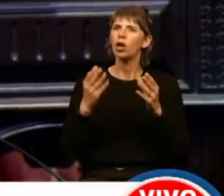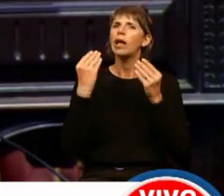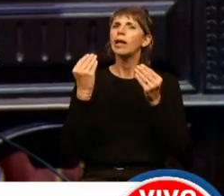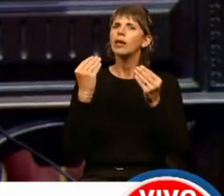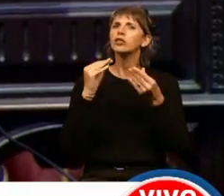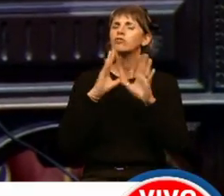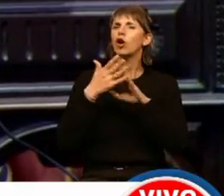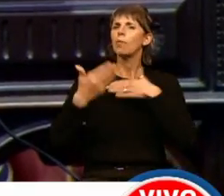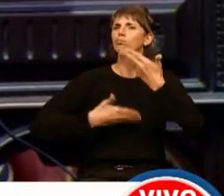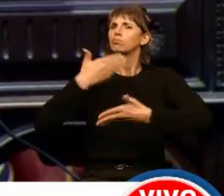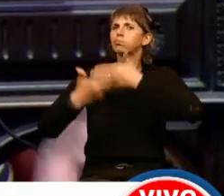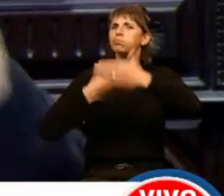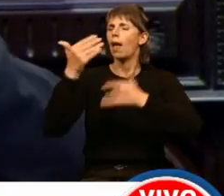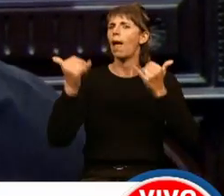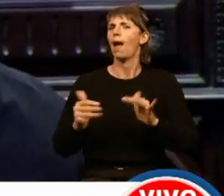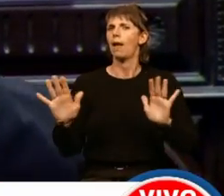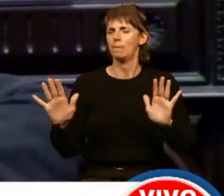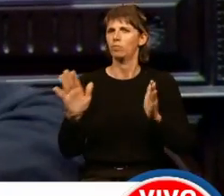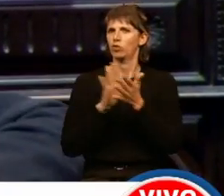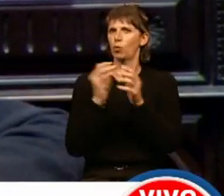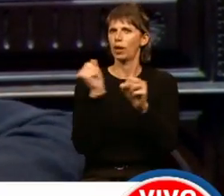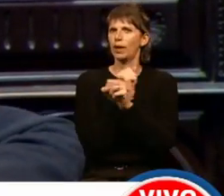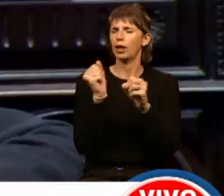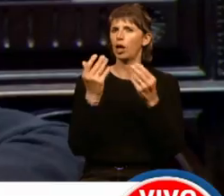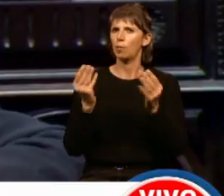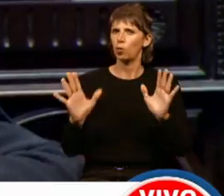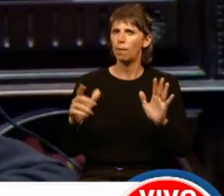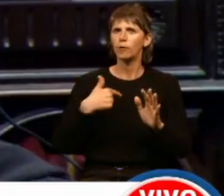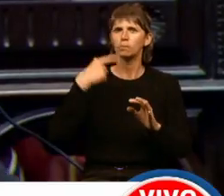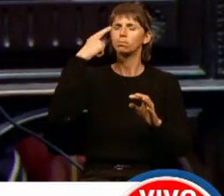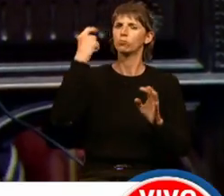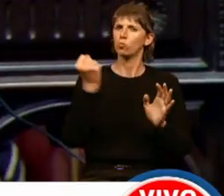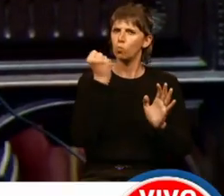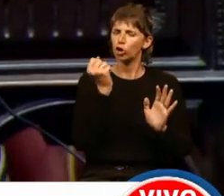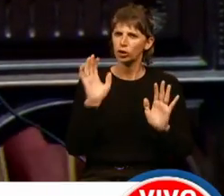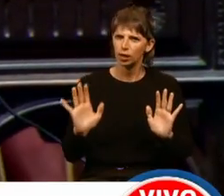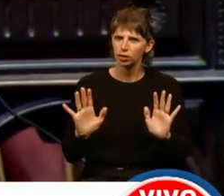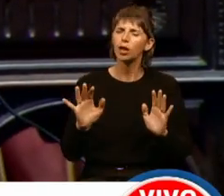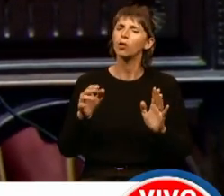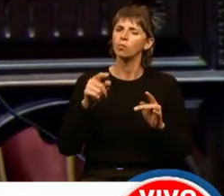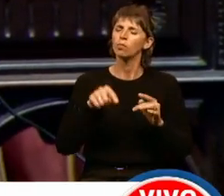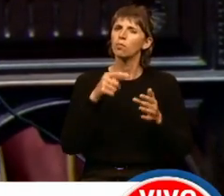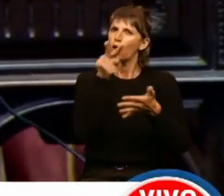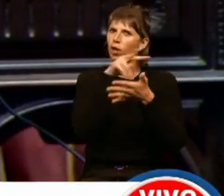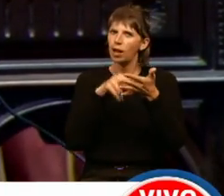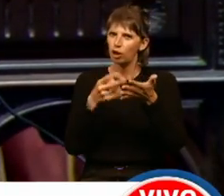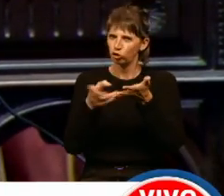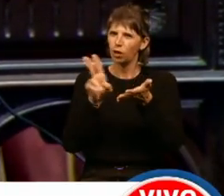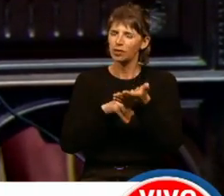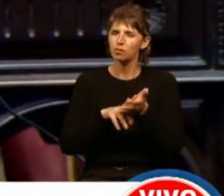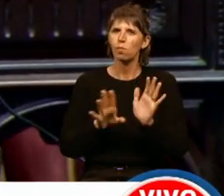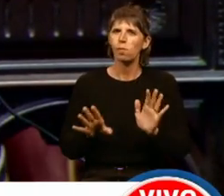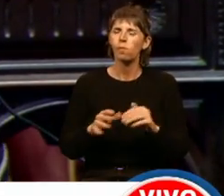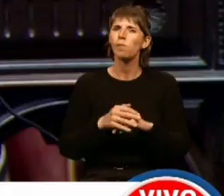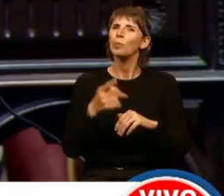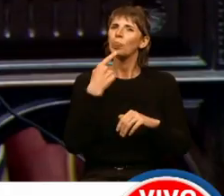hoy aprobando me parece muy importante tenerlo en cuenta y lo voy a volver a leer permiso presidente se